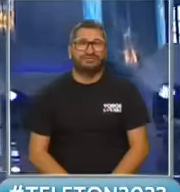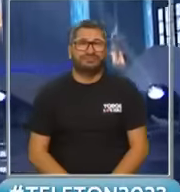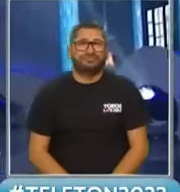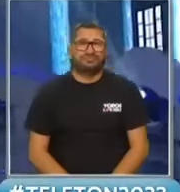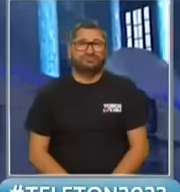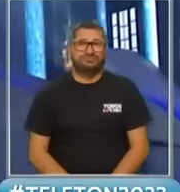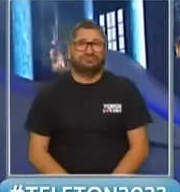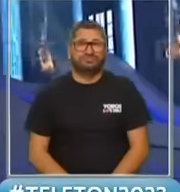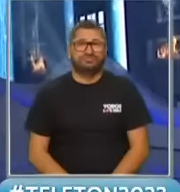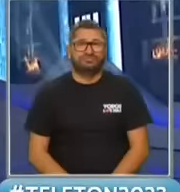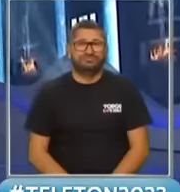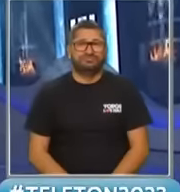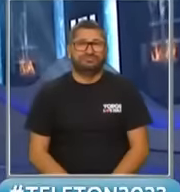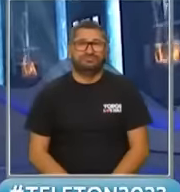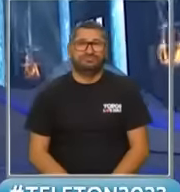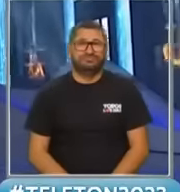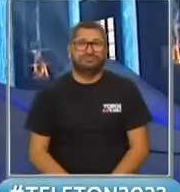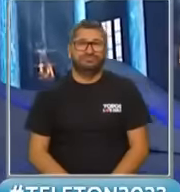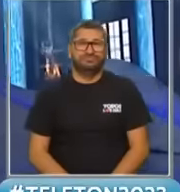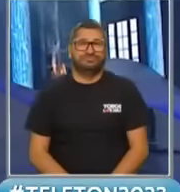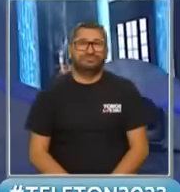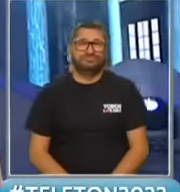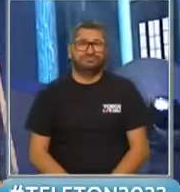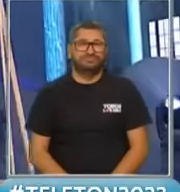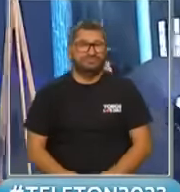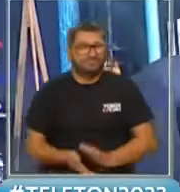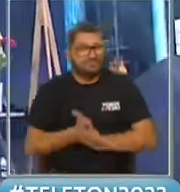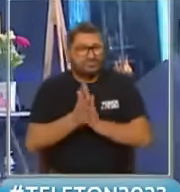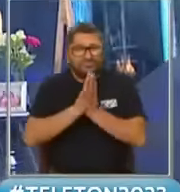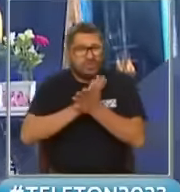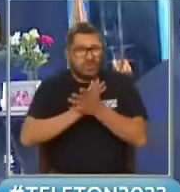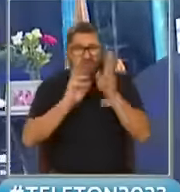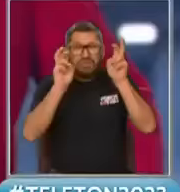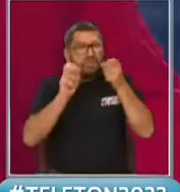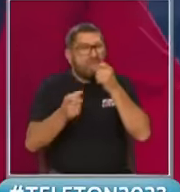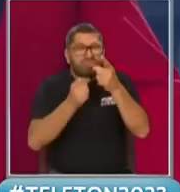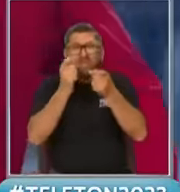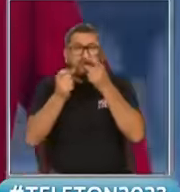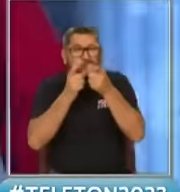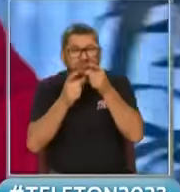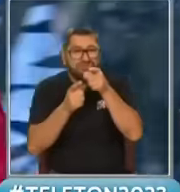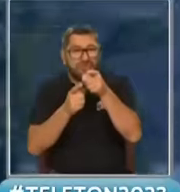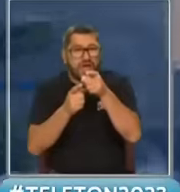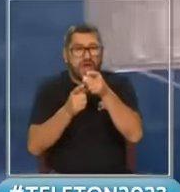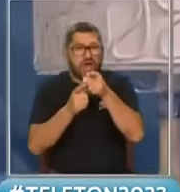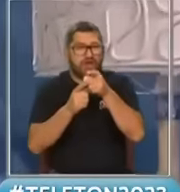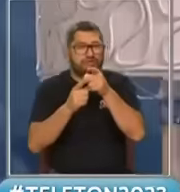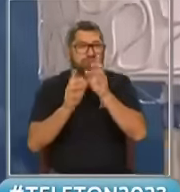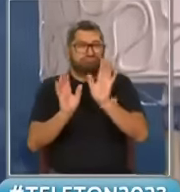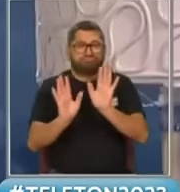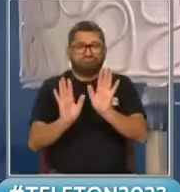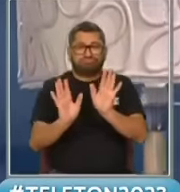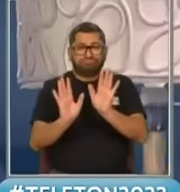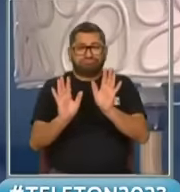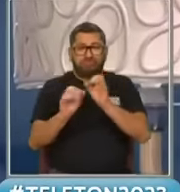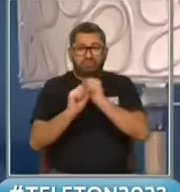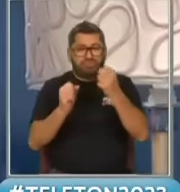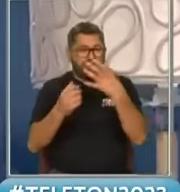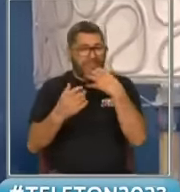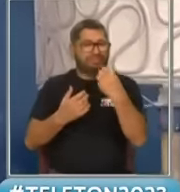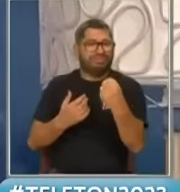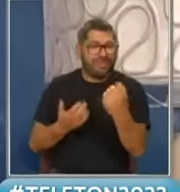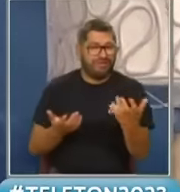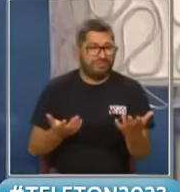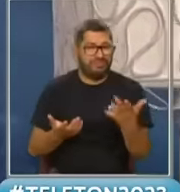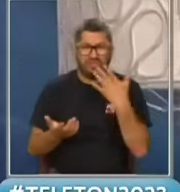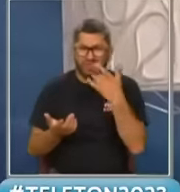Y quito todas las querellas, tú. Oye, esa hora de poner una querella, yo, de verdad, es